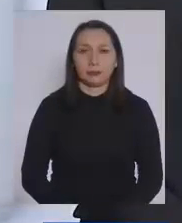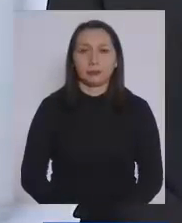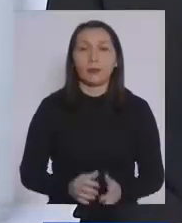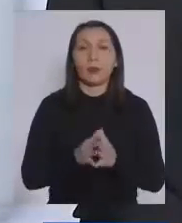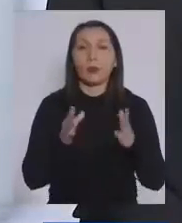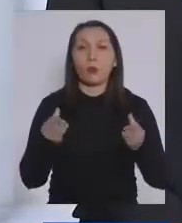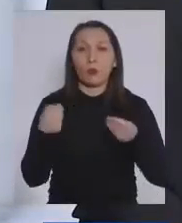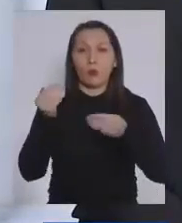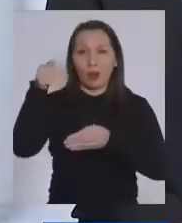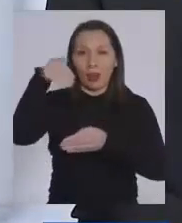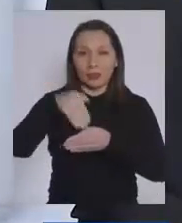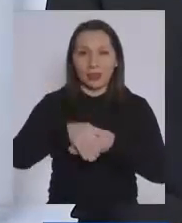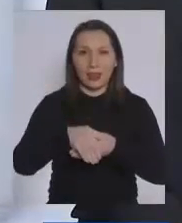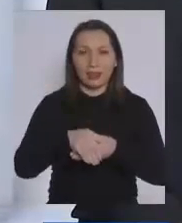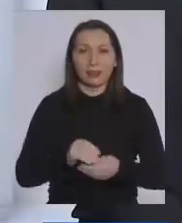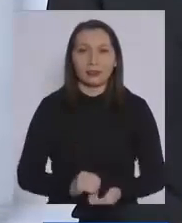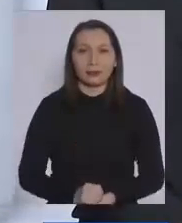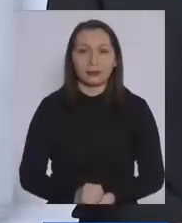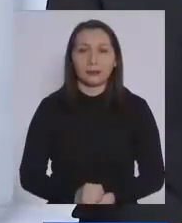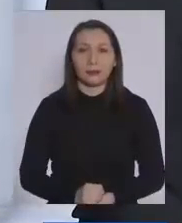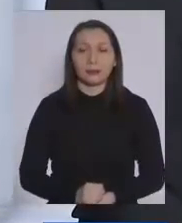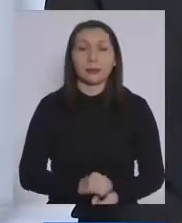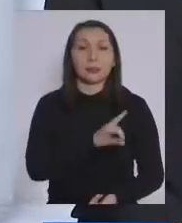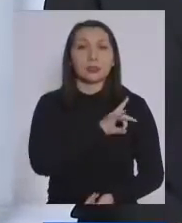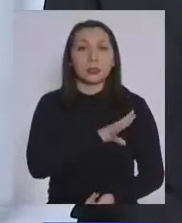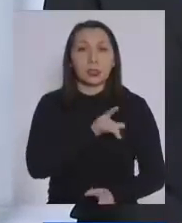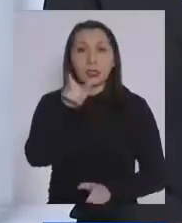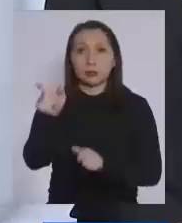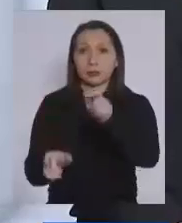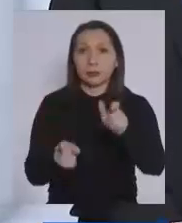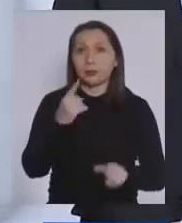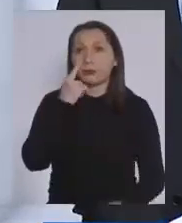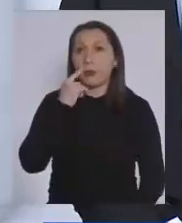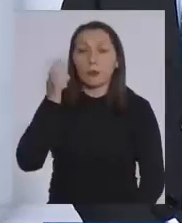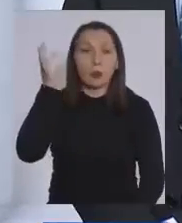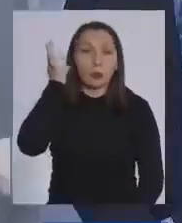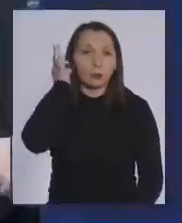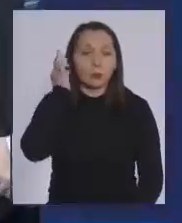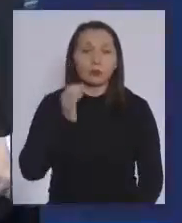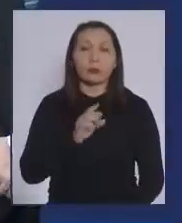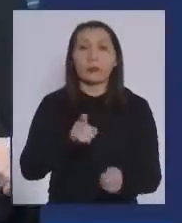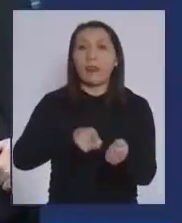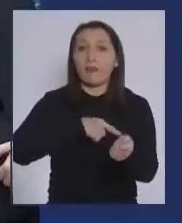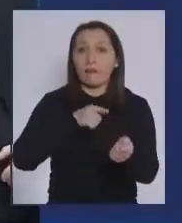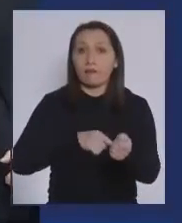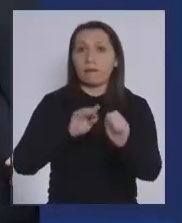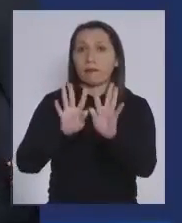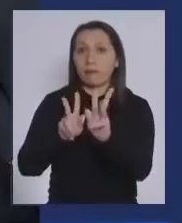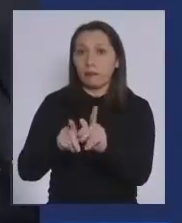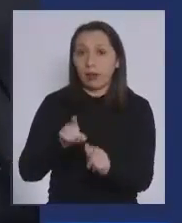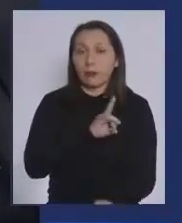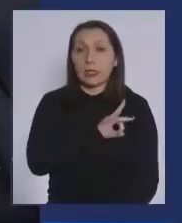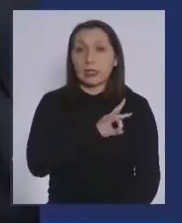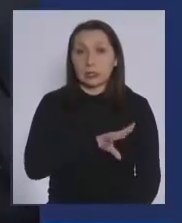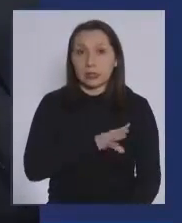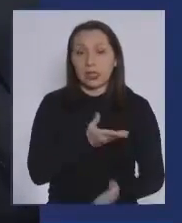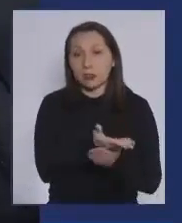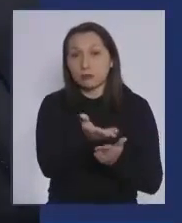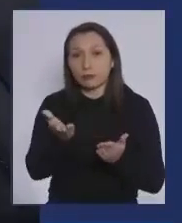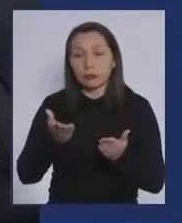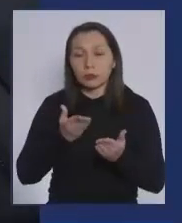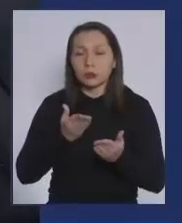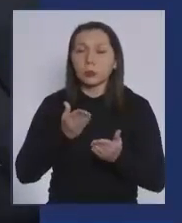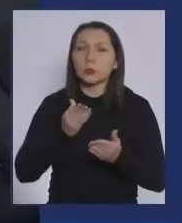muy buenas tardes chilenas y chilenos las familias chilenas estamos